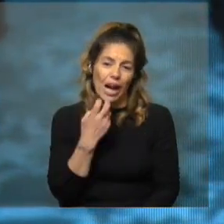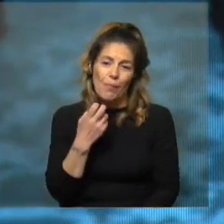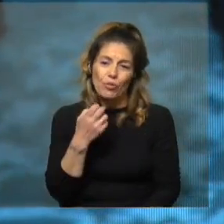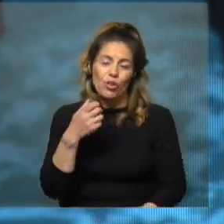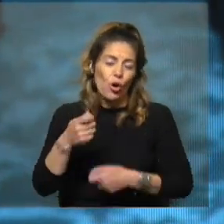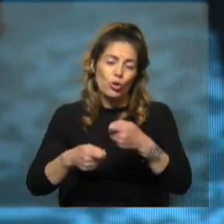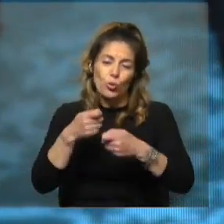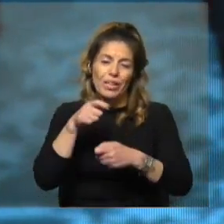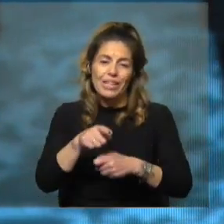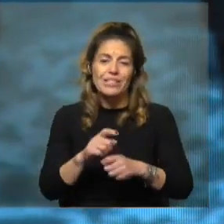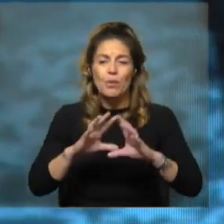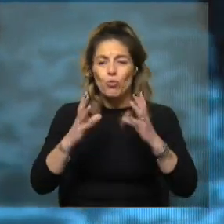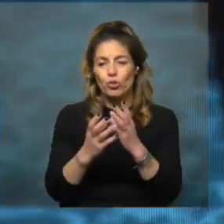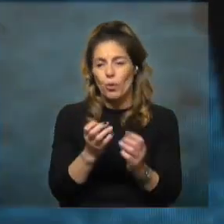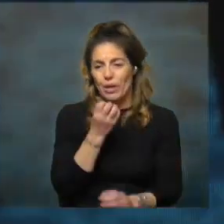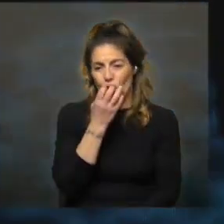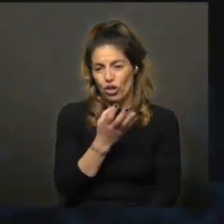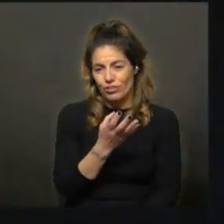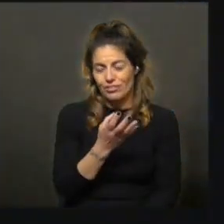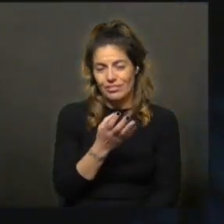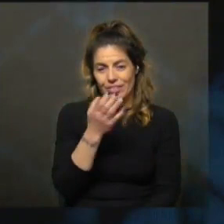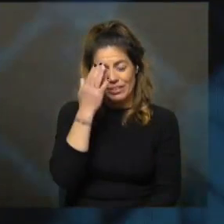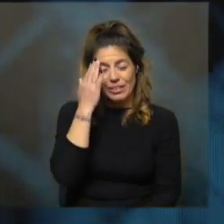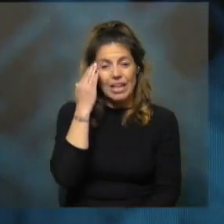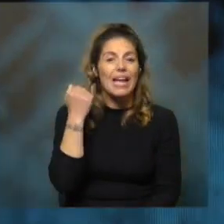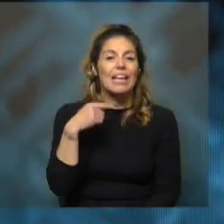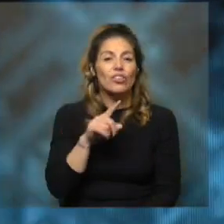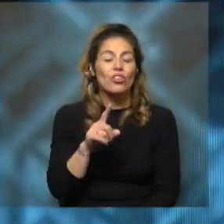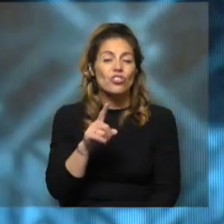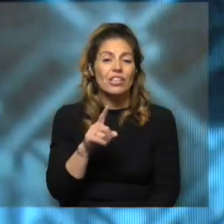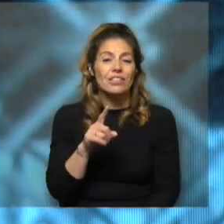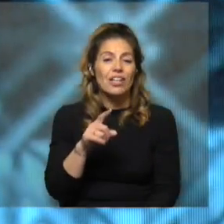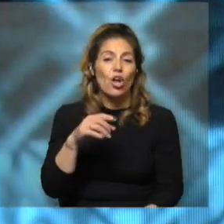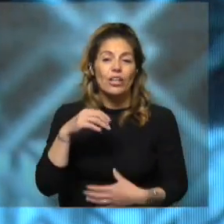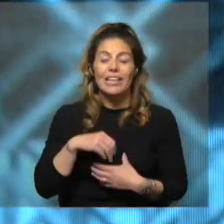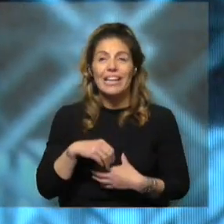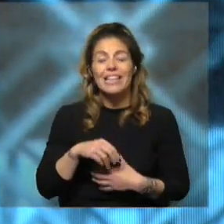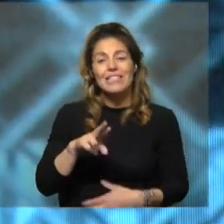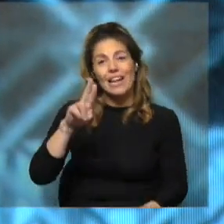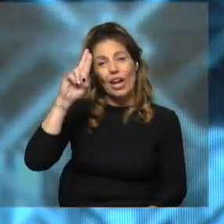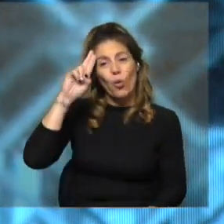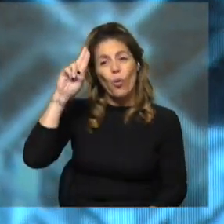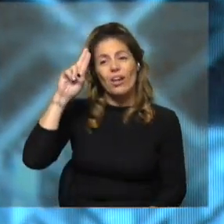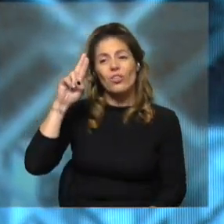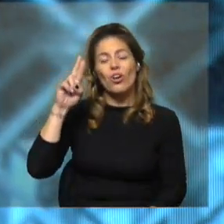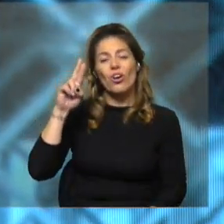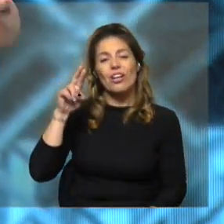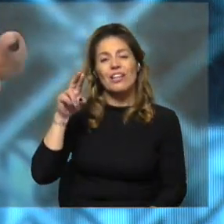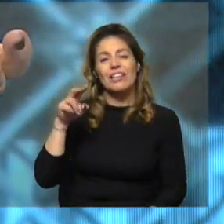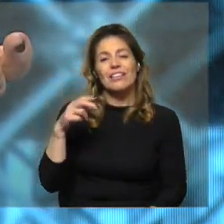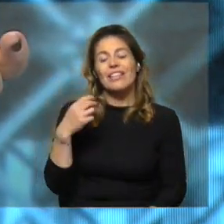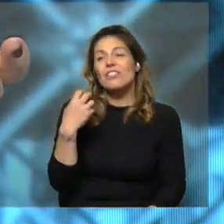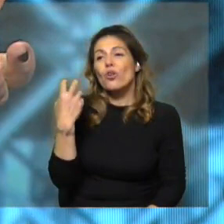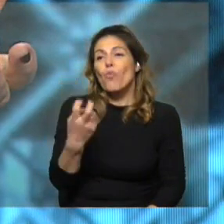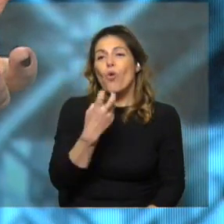mejor este entonces lo que te queda es el recuerdo de esa intento de